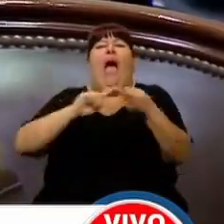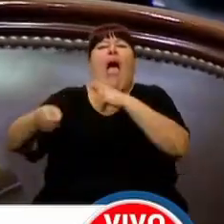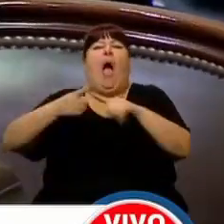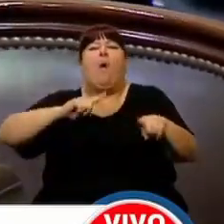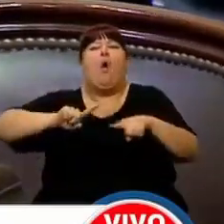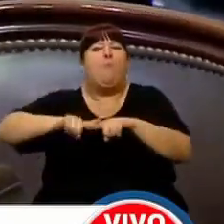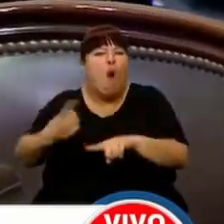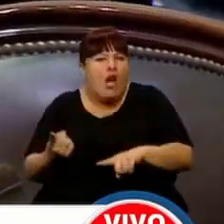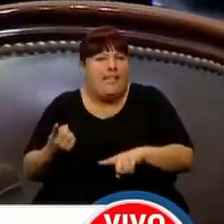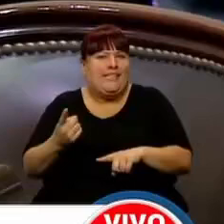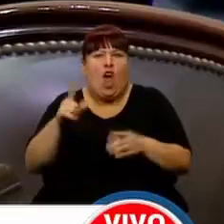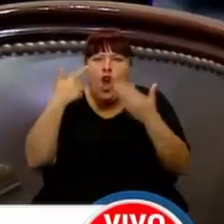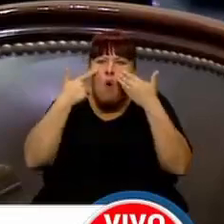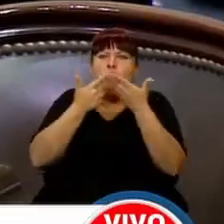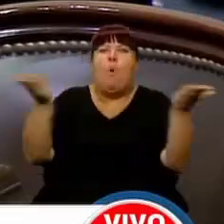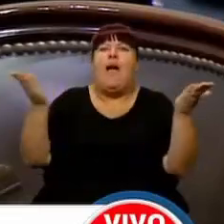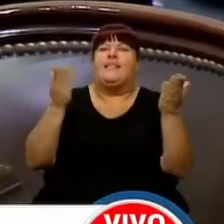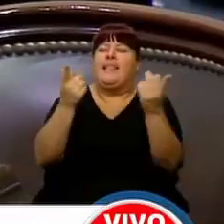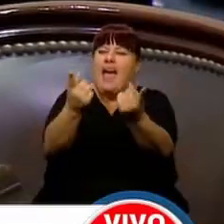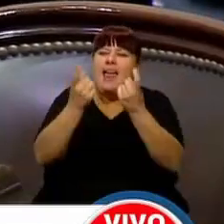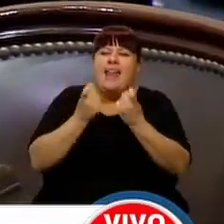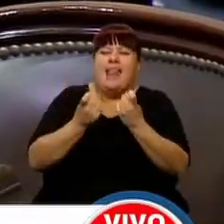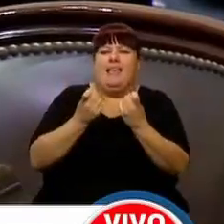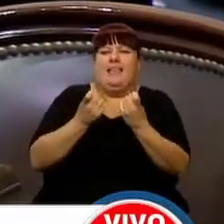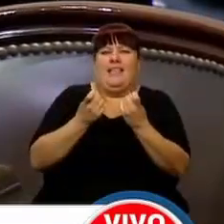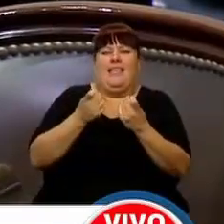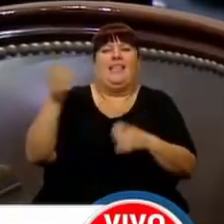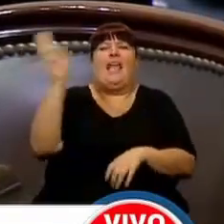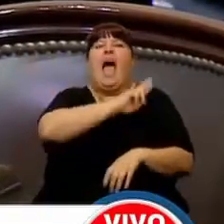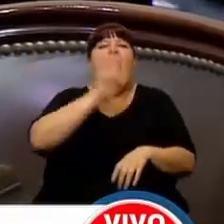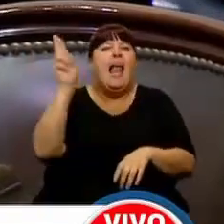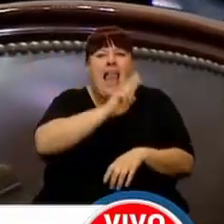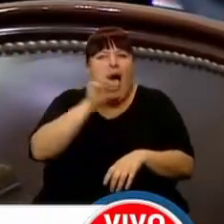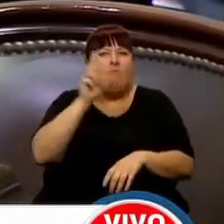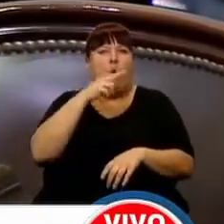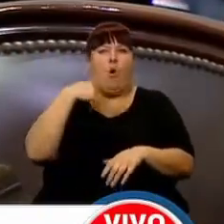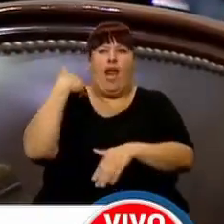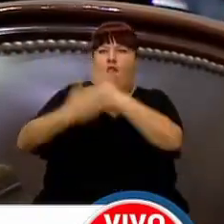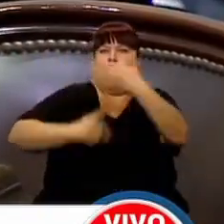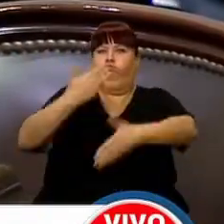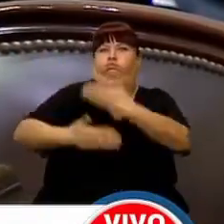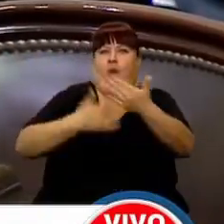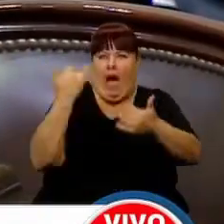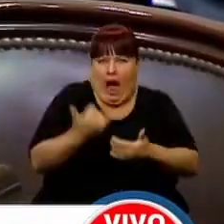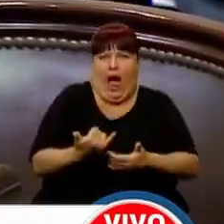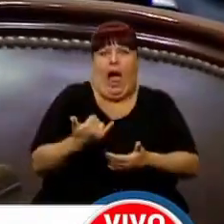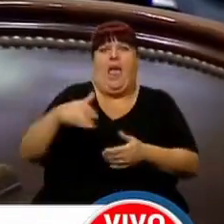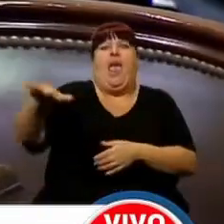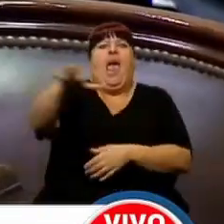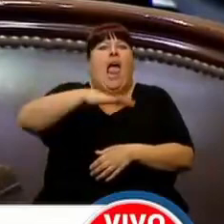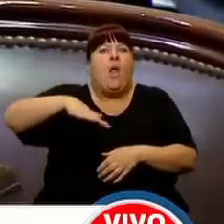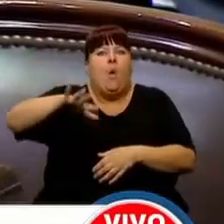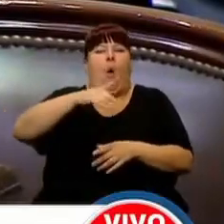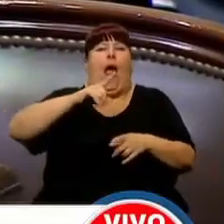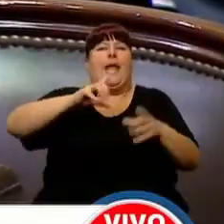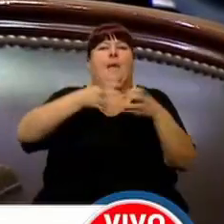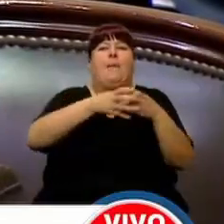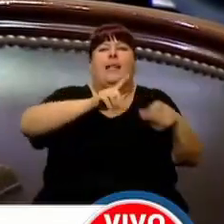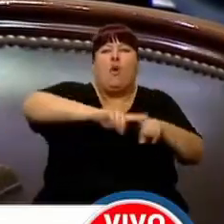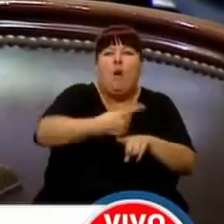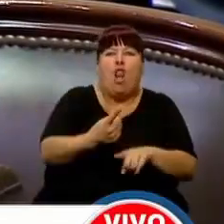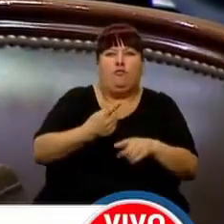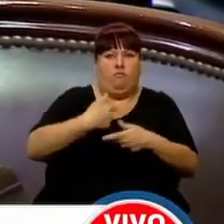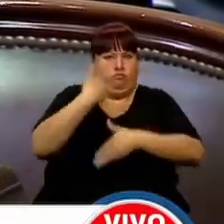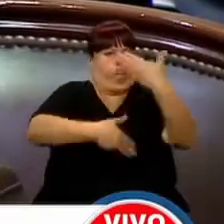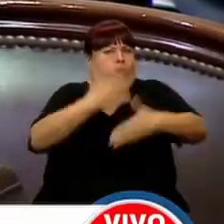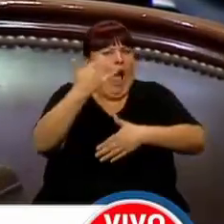acuerdos políticos no visualicen la necesidad de que las mujeres trascendentes en los espacios y en los partidos